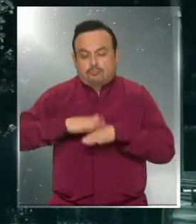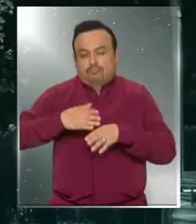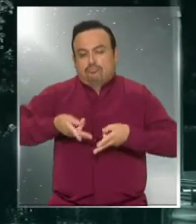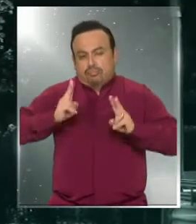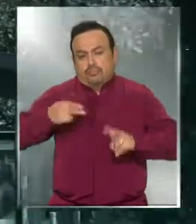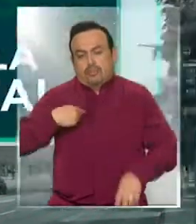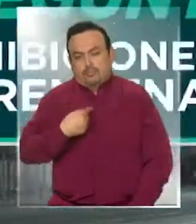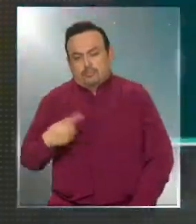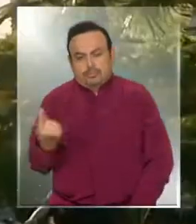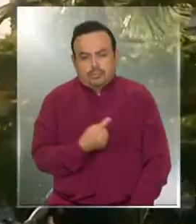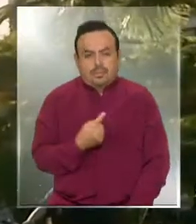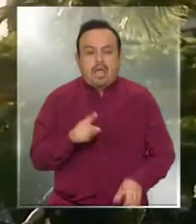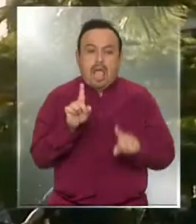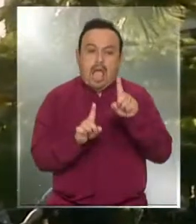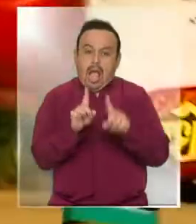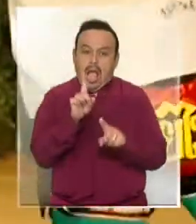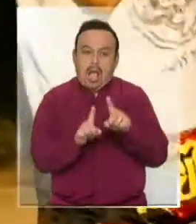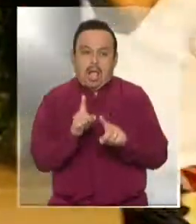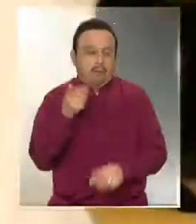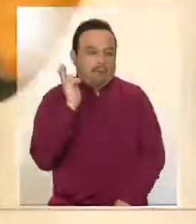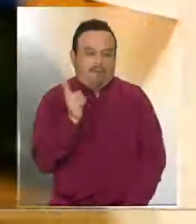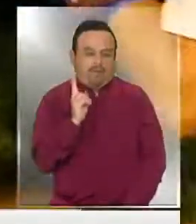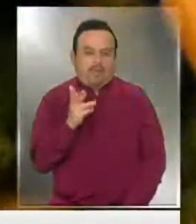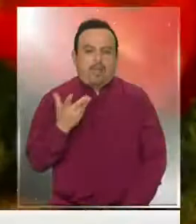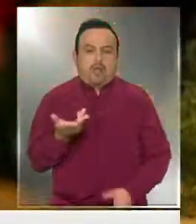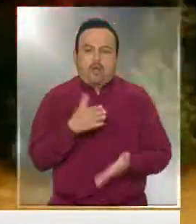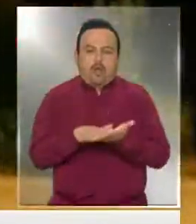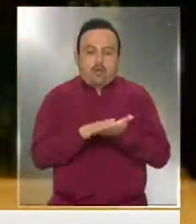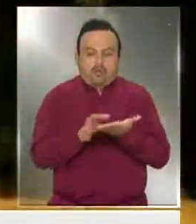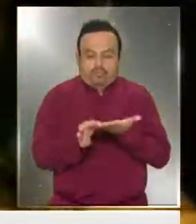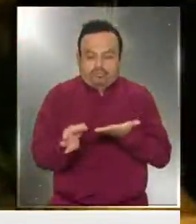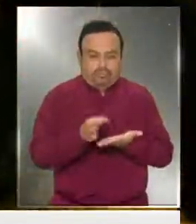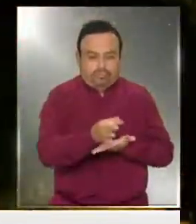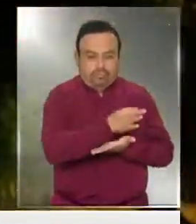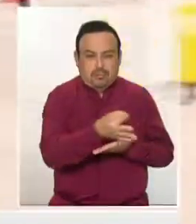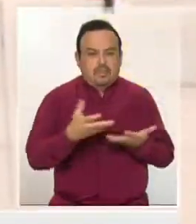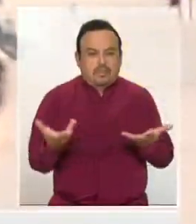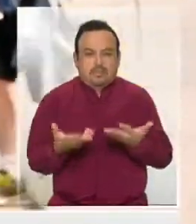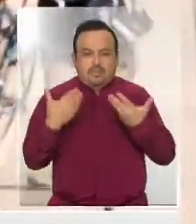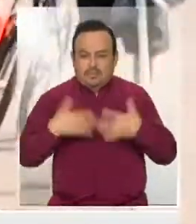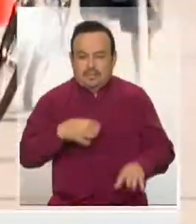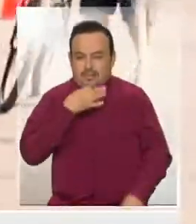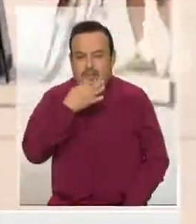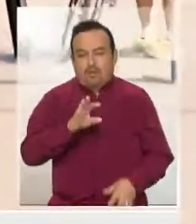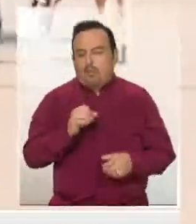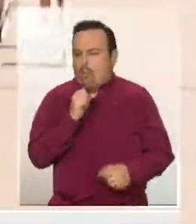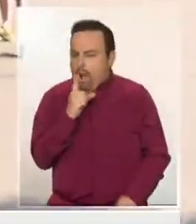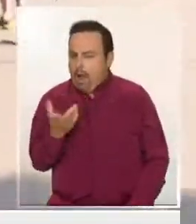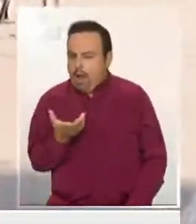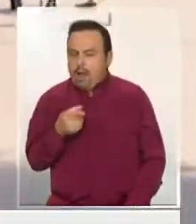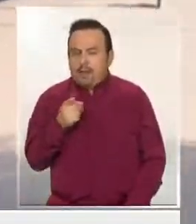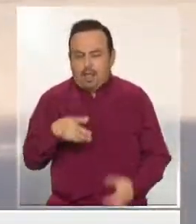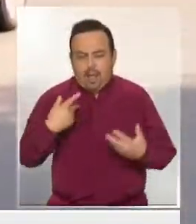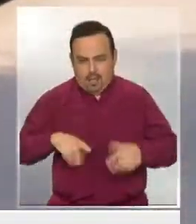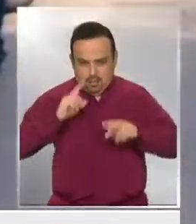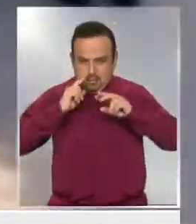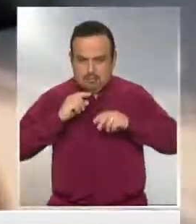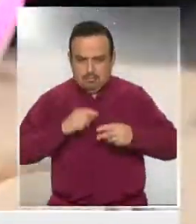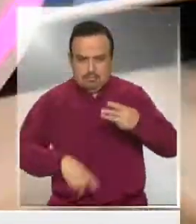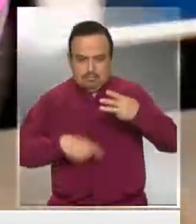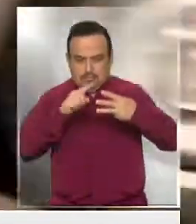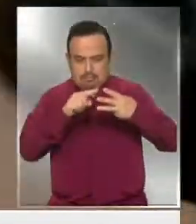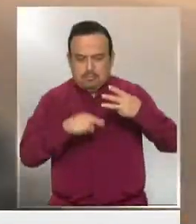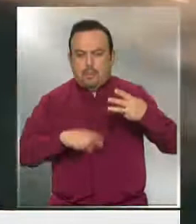para realizarse, hay algunas que quedan prohibidas para las zonas con cuarentena total decretada. ¿Cuáles son? Las revisamos en tres